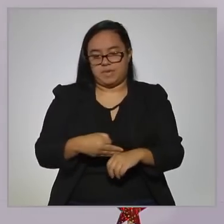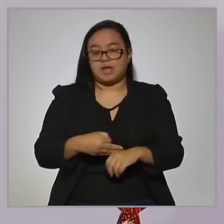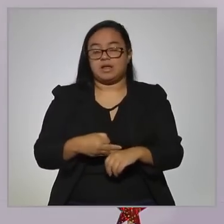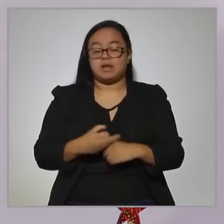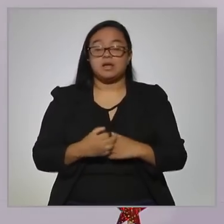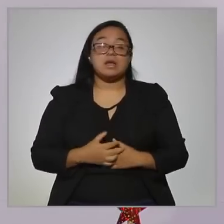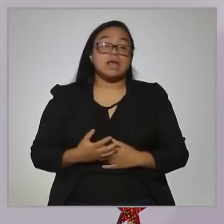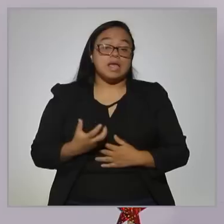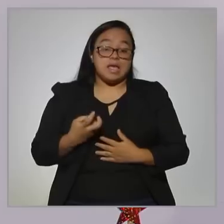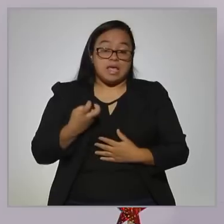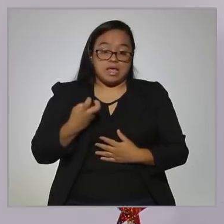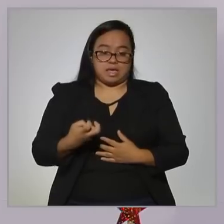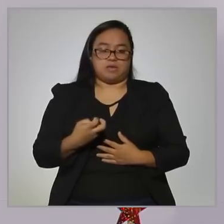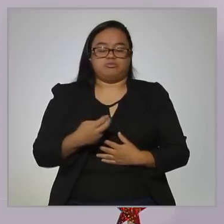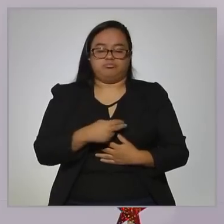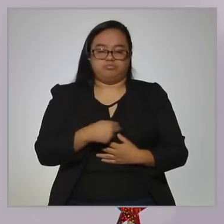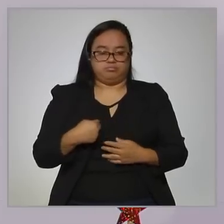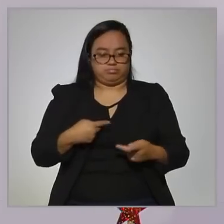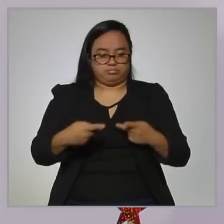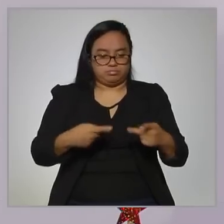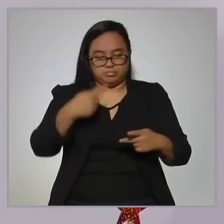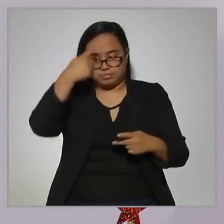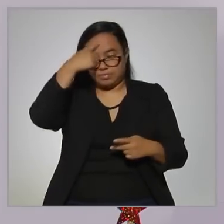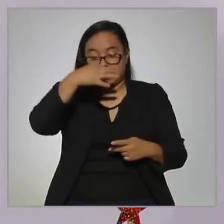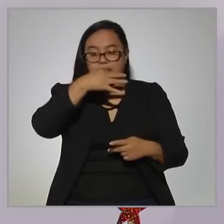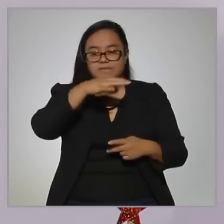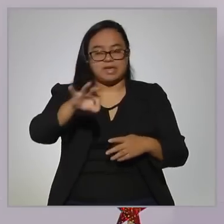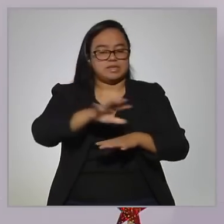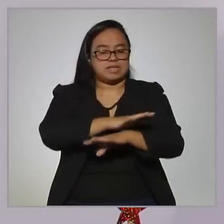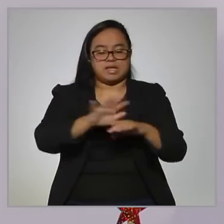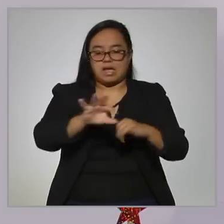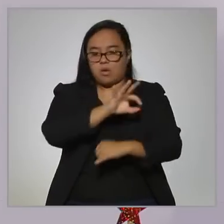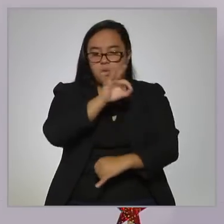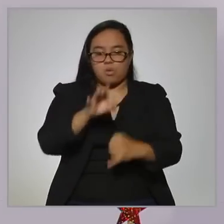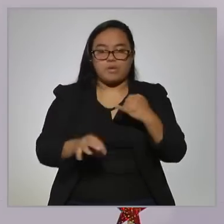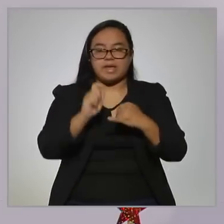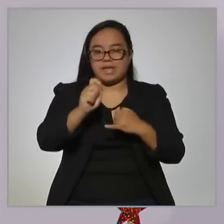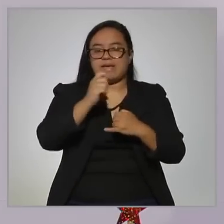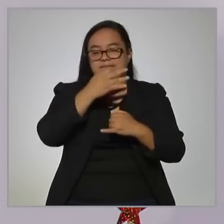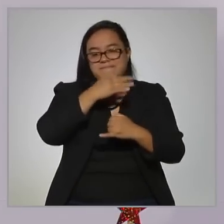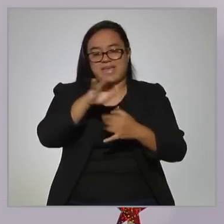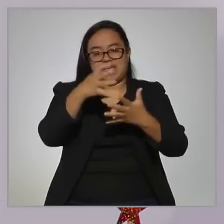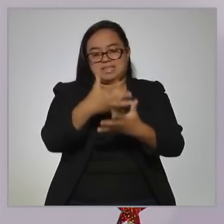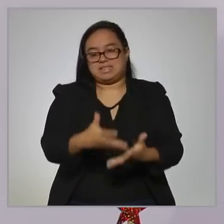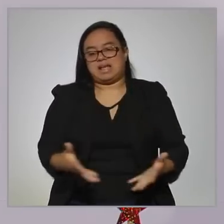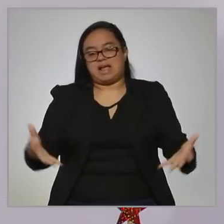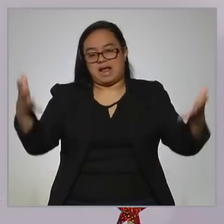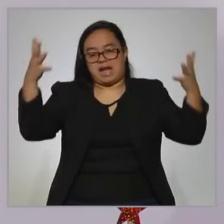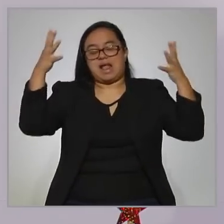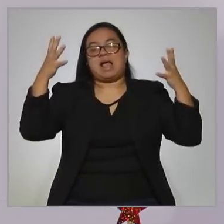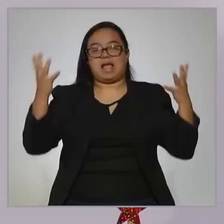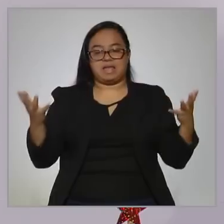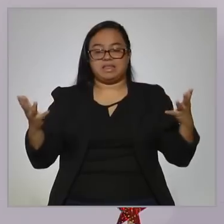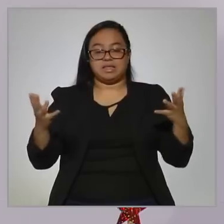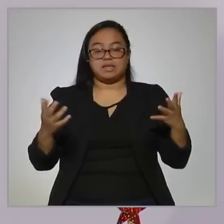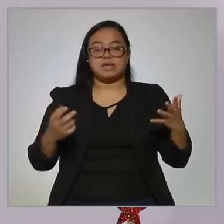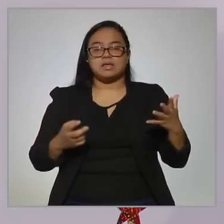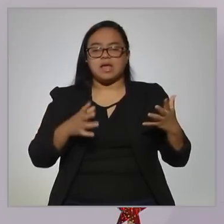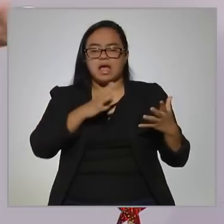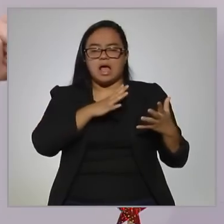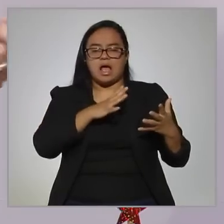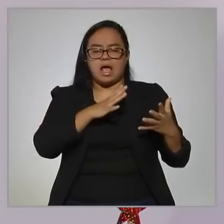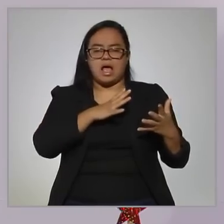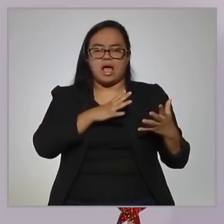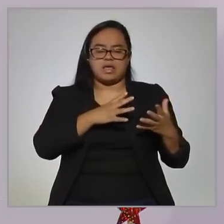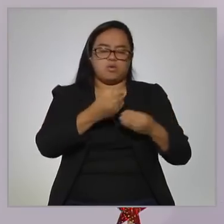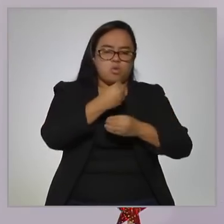que de alguna manera va preparando la fiesta final, la fiesta en grande, ¿sí? Donde se bebe, pues normalmente,